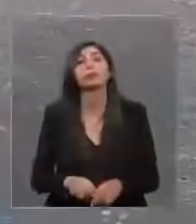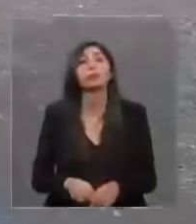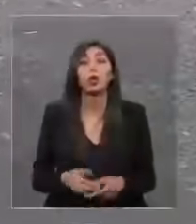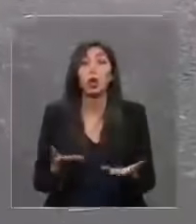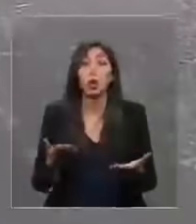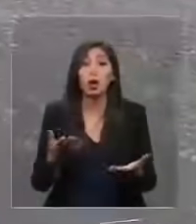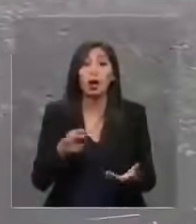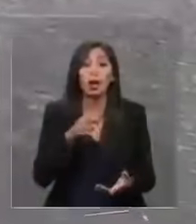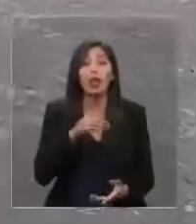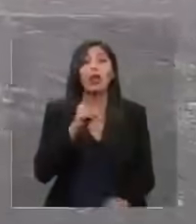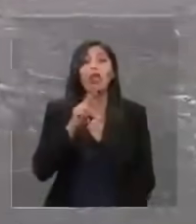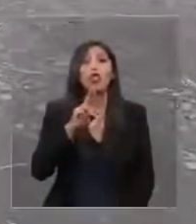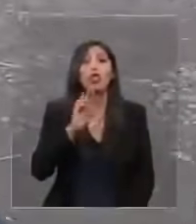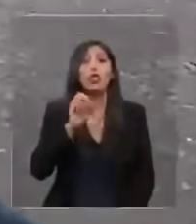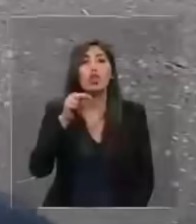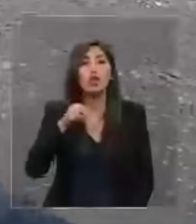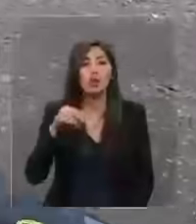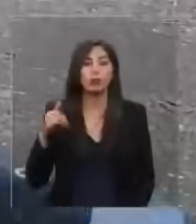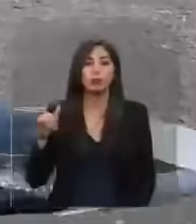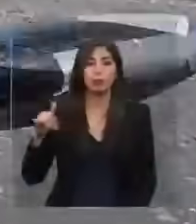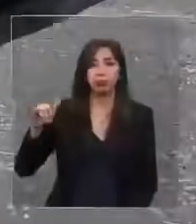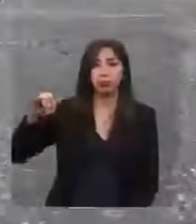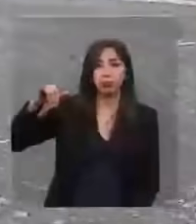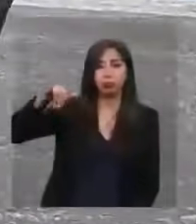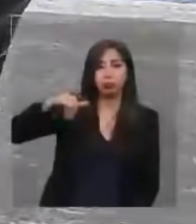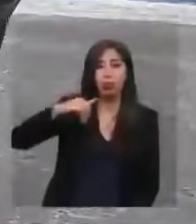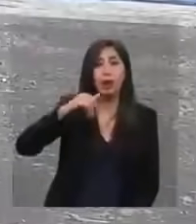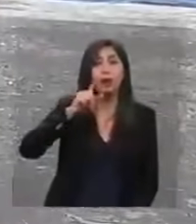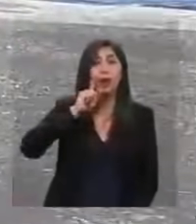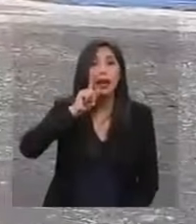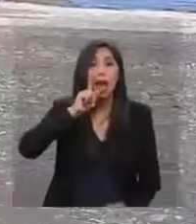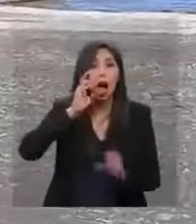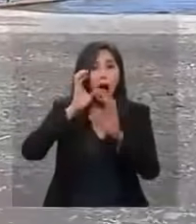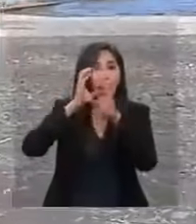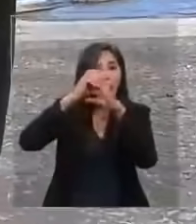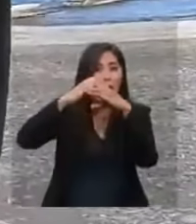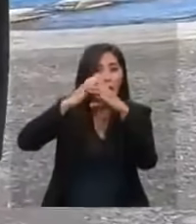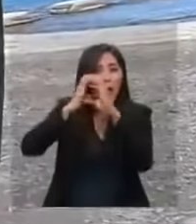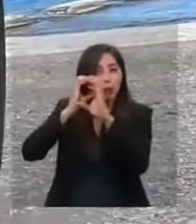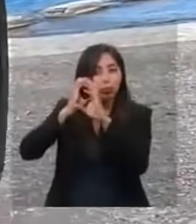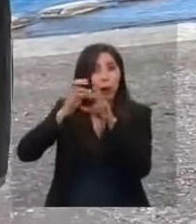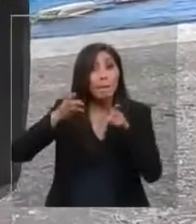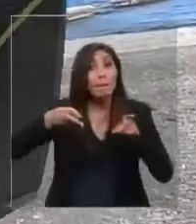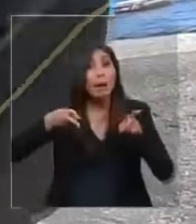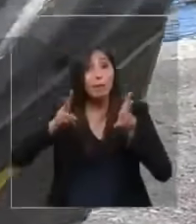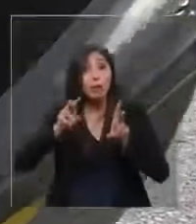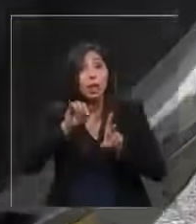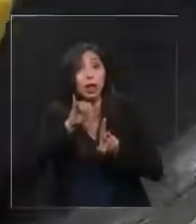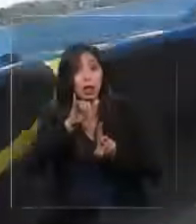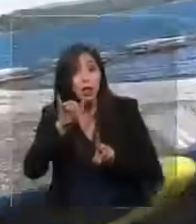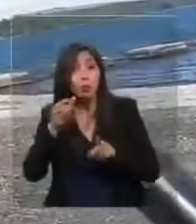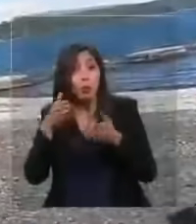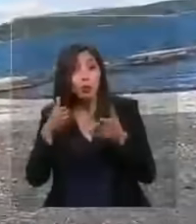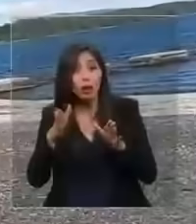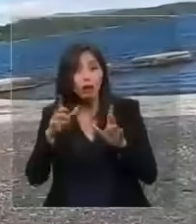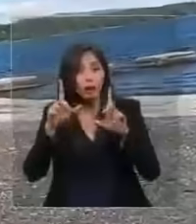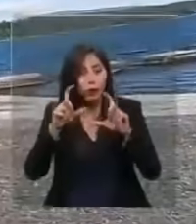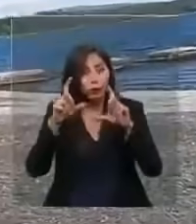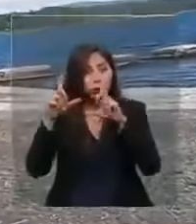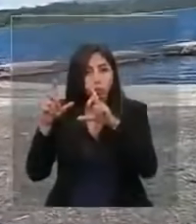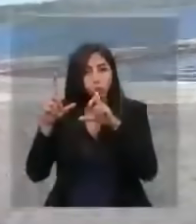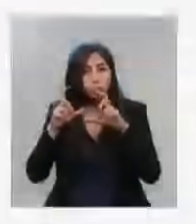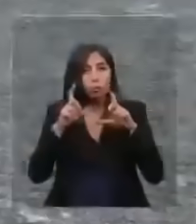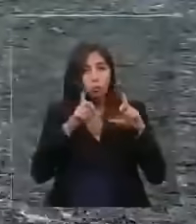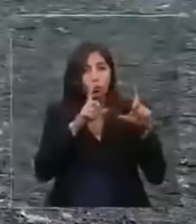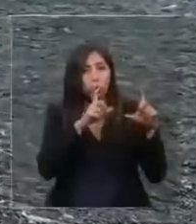¿no? Este es un dron que tiene una cámara y nos permite después, en un postproceso, generar una ortofoto que nos